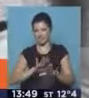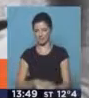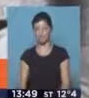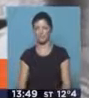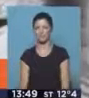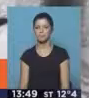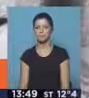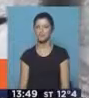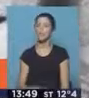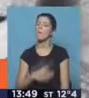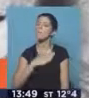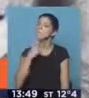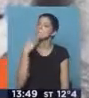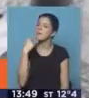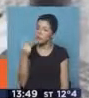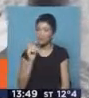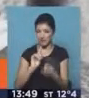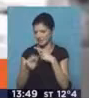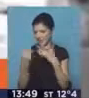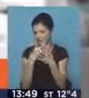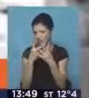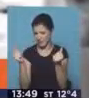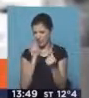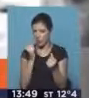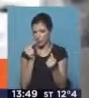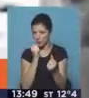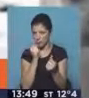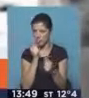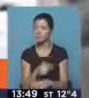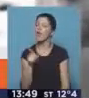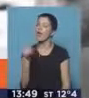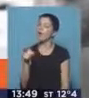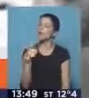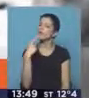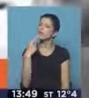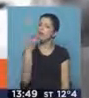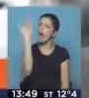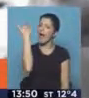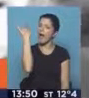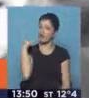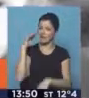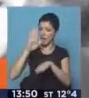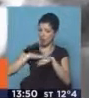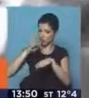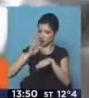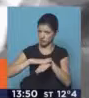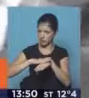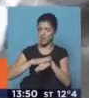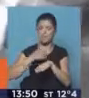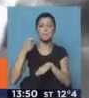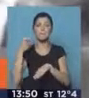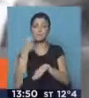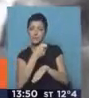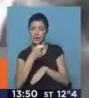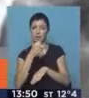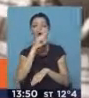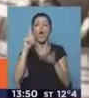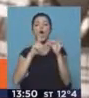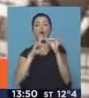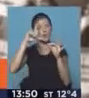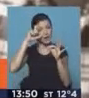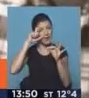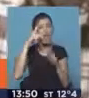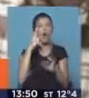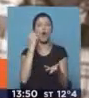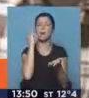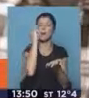lo que sí es evidente es que él representa una parte de la sociedad que está en